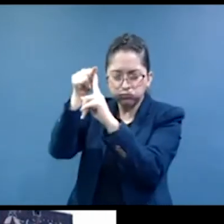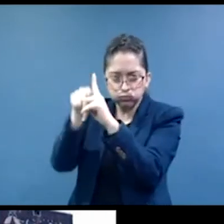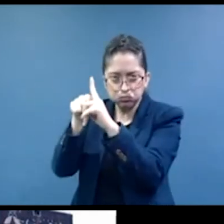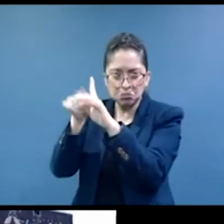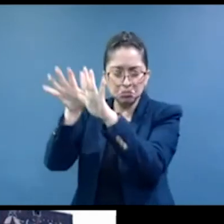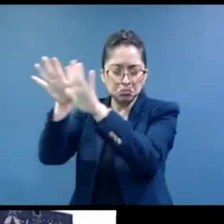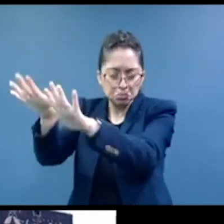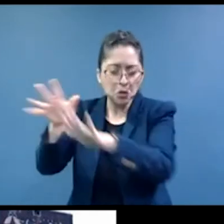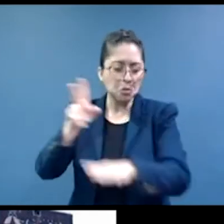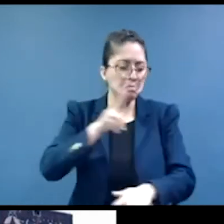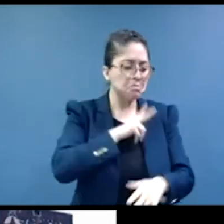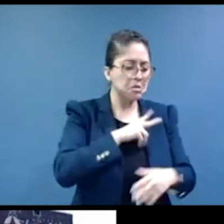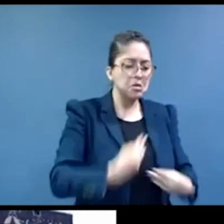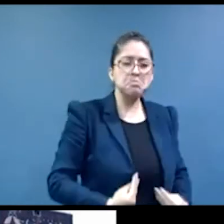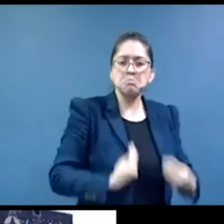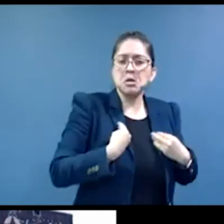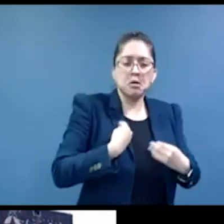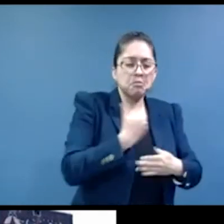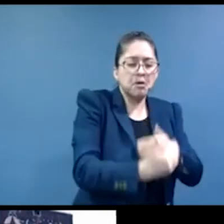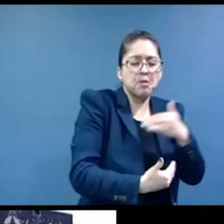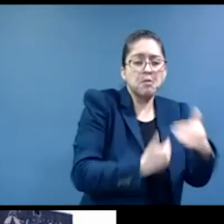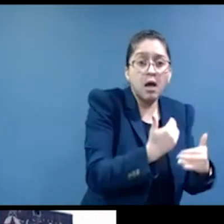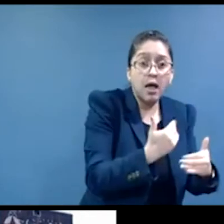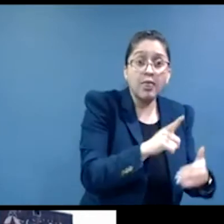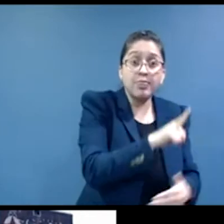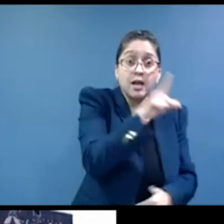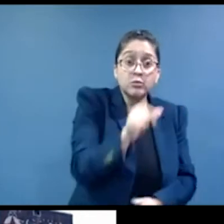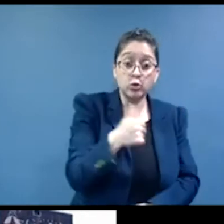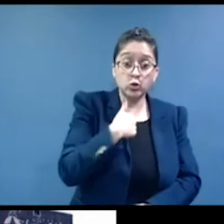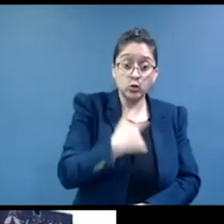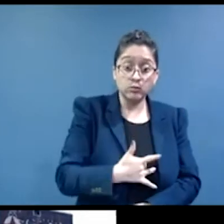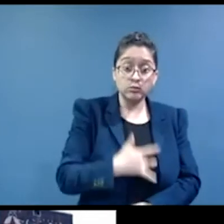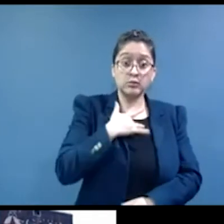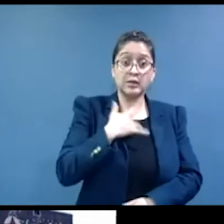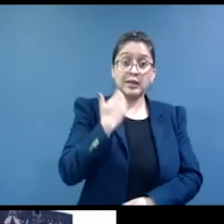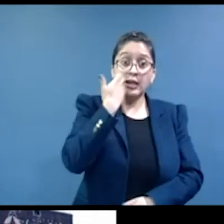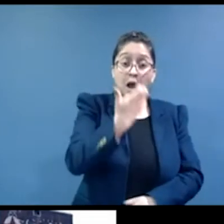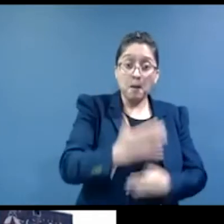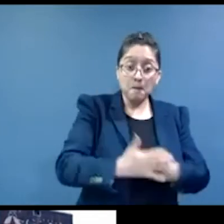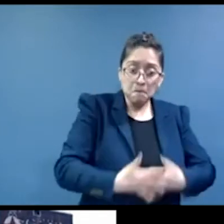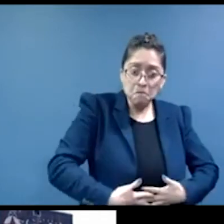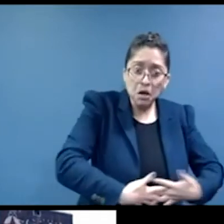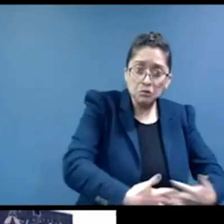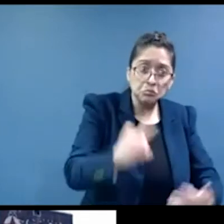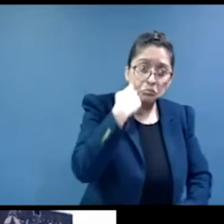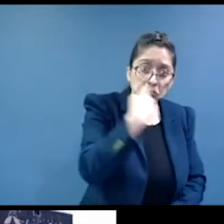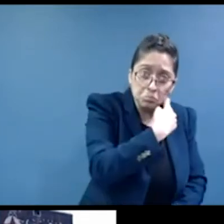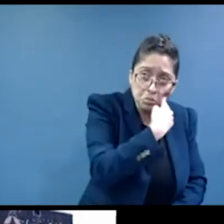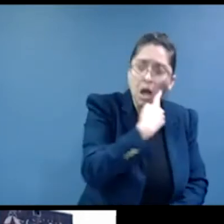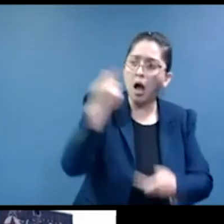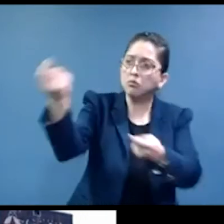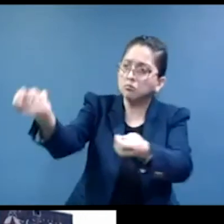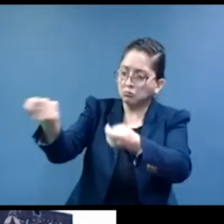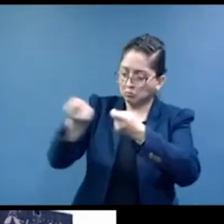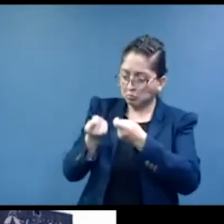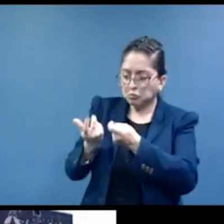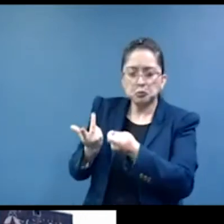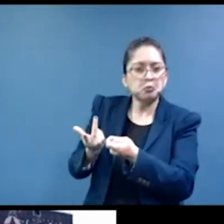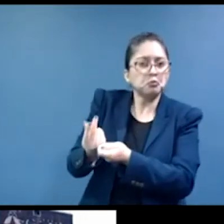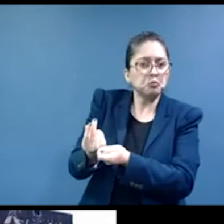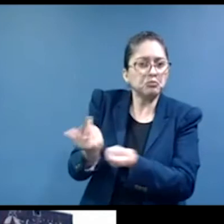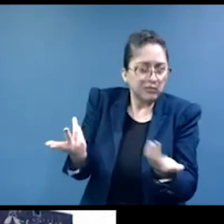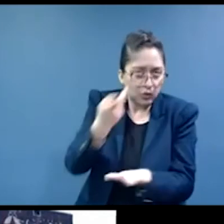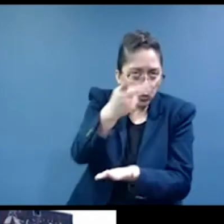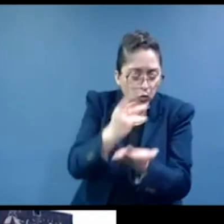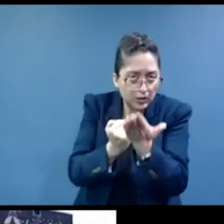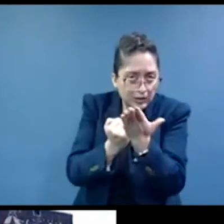embarazo cuando así lo desearan, ¿no? Entonces, sí es cierto que ha aumentado el tema de infertilidad, que a veces la